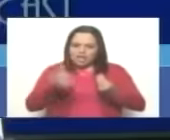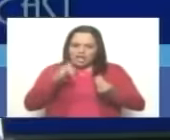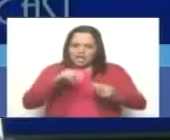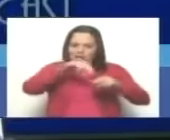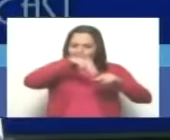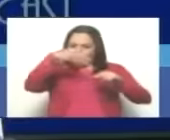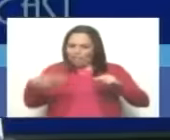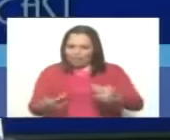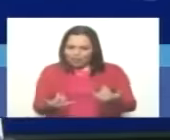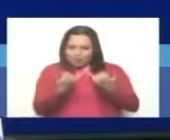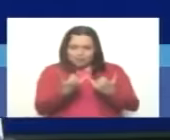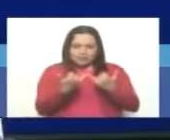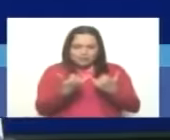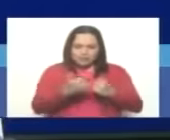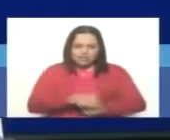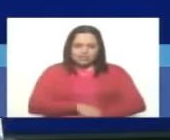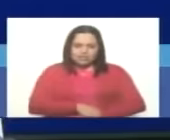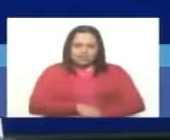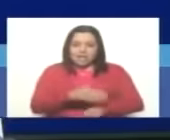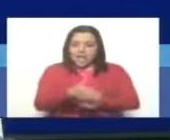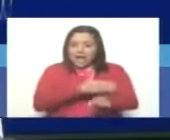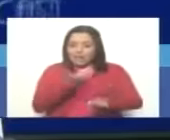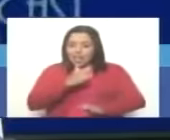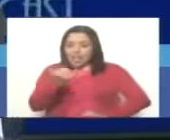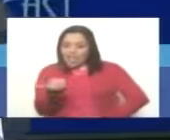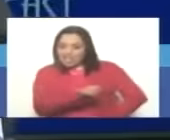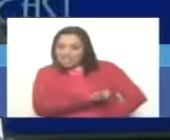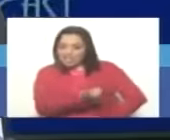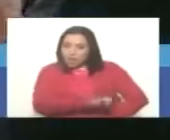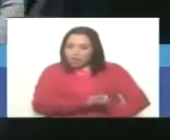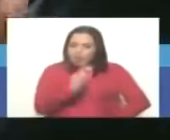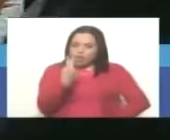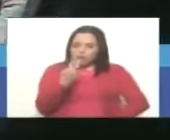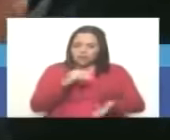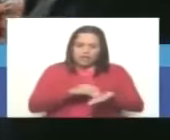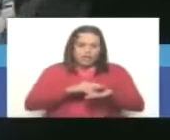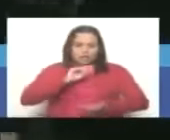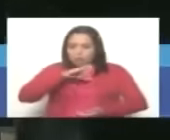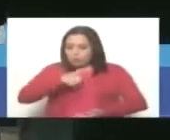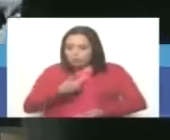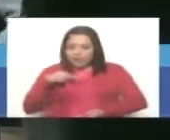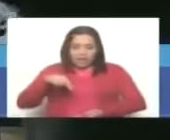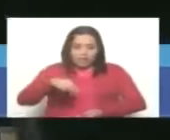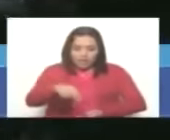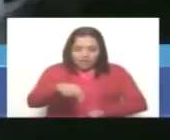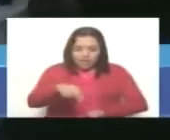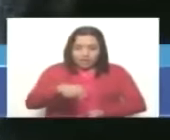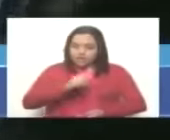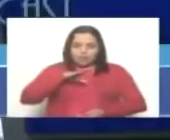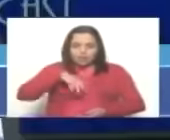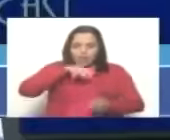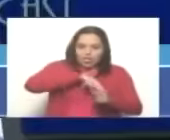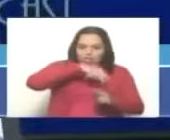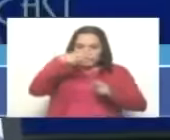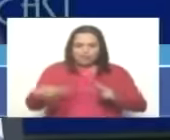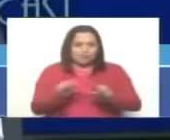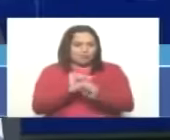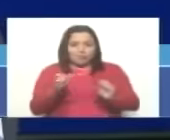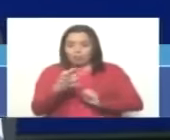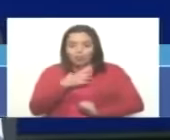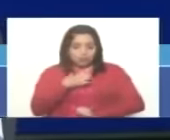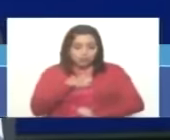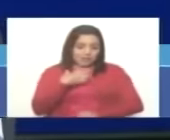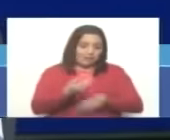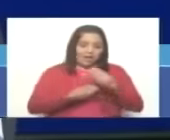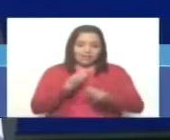si previamente está herido mortalmente? Tú no puedes caminar. Y no tiene impulso para y no hacer. Puedes lanzarte, imposible.